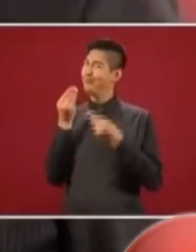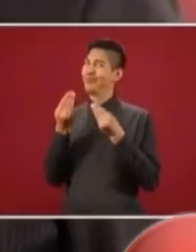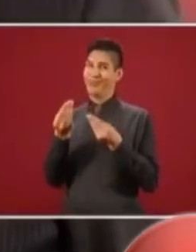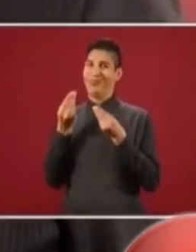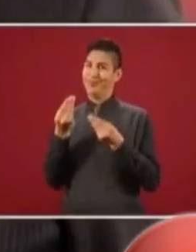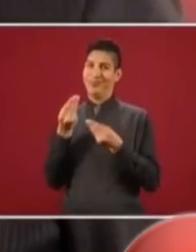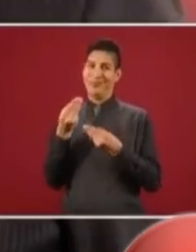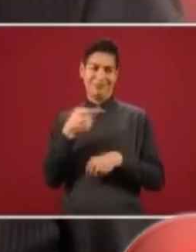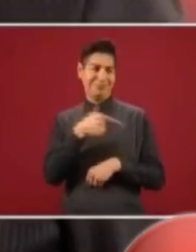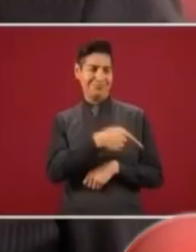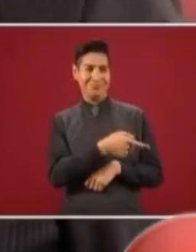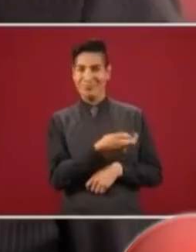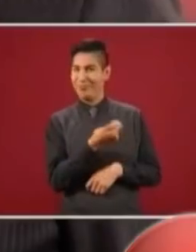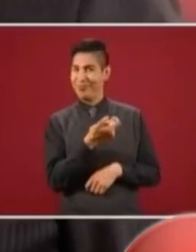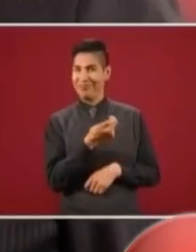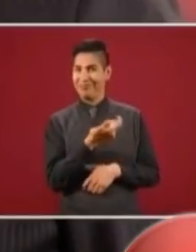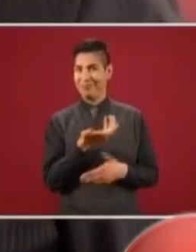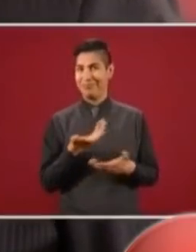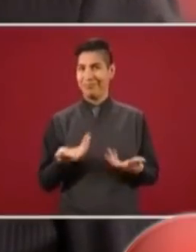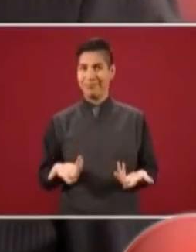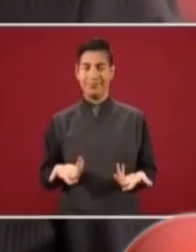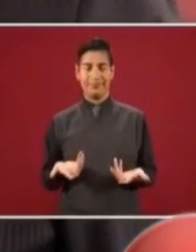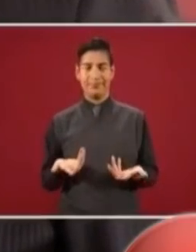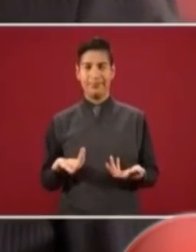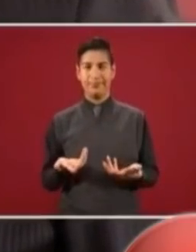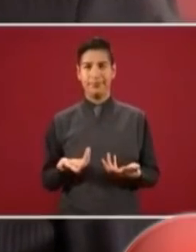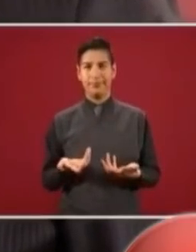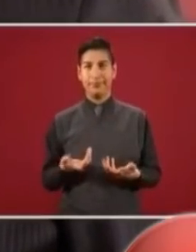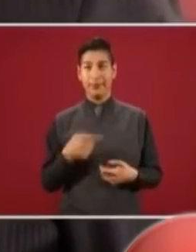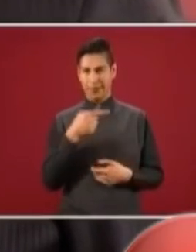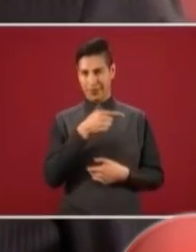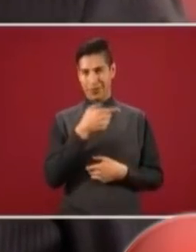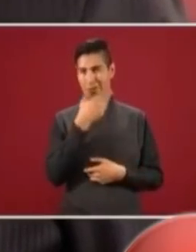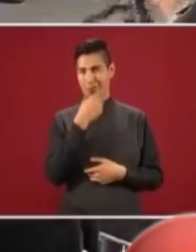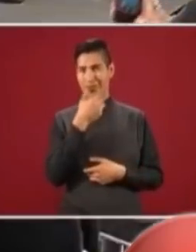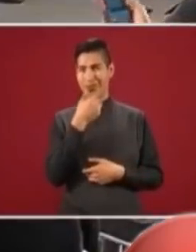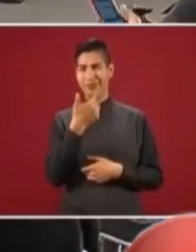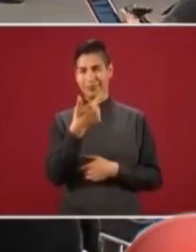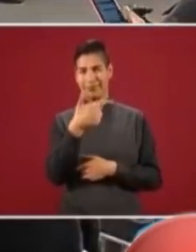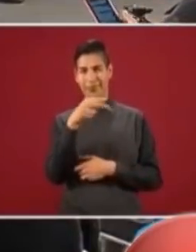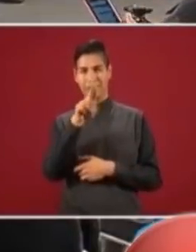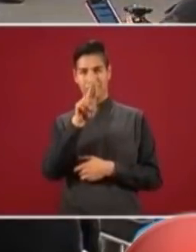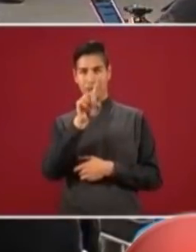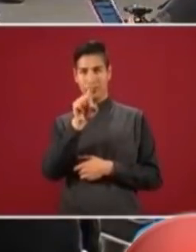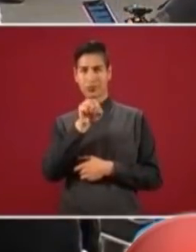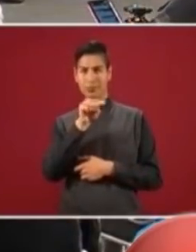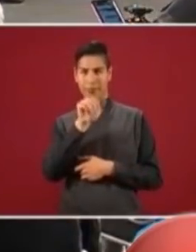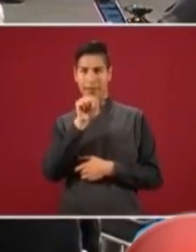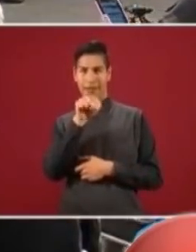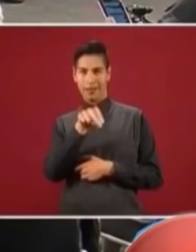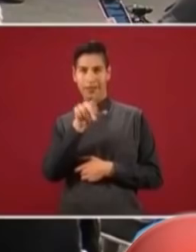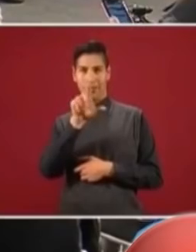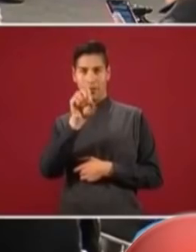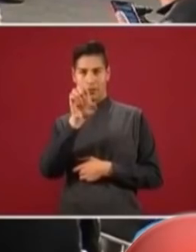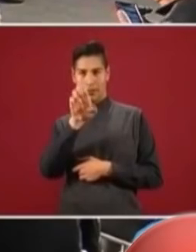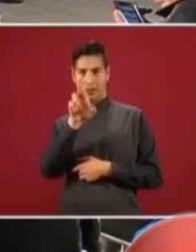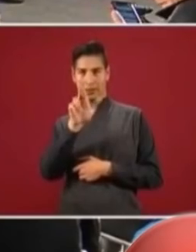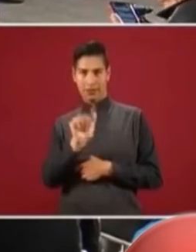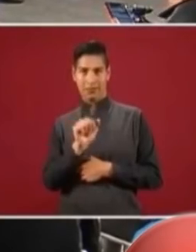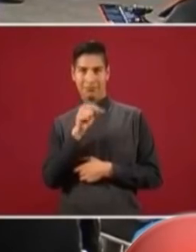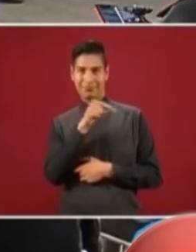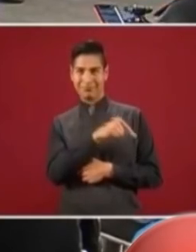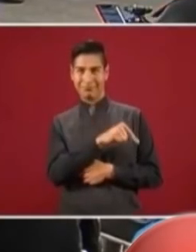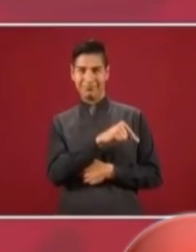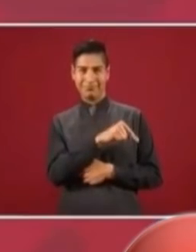lo que llegó a acumular Guzmán Loera. Era una